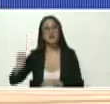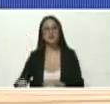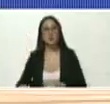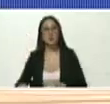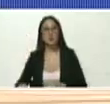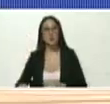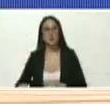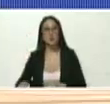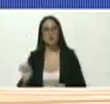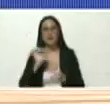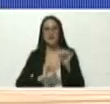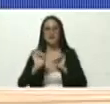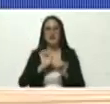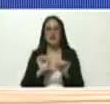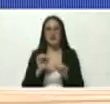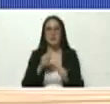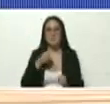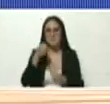para defender